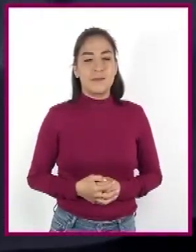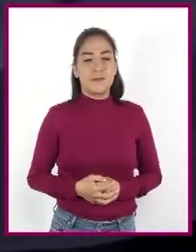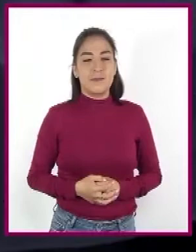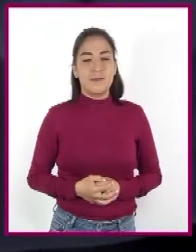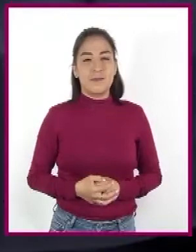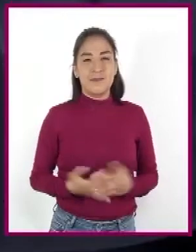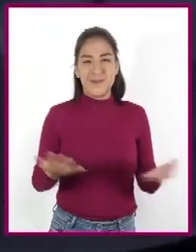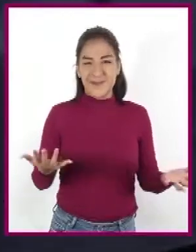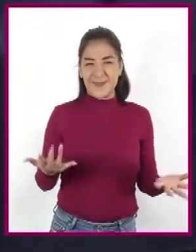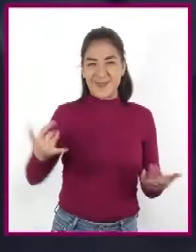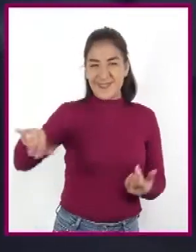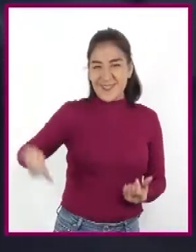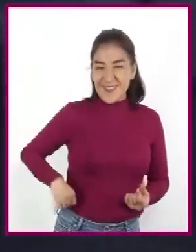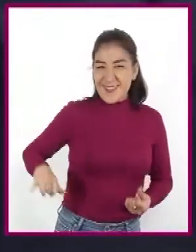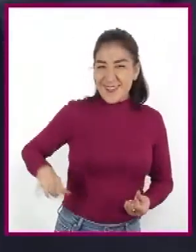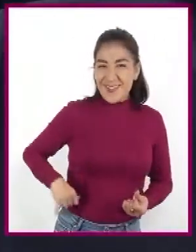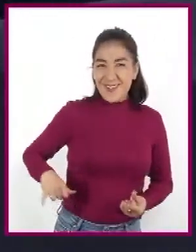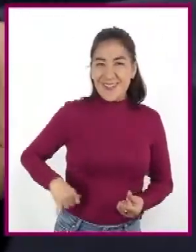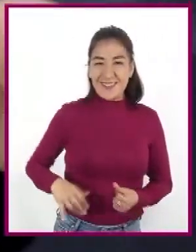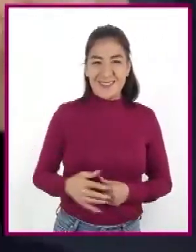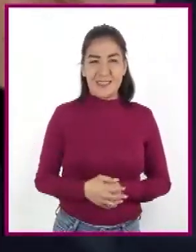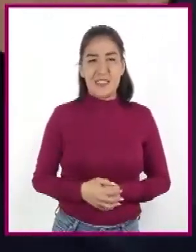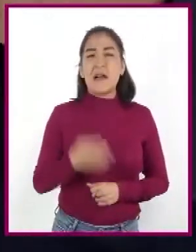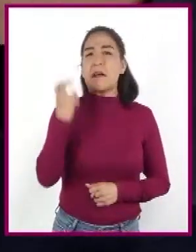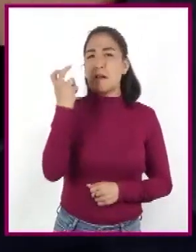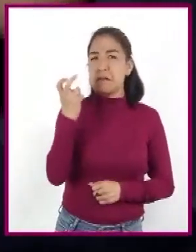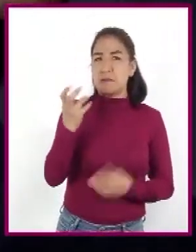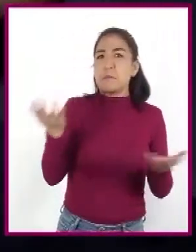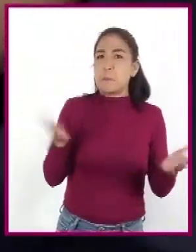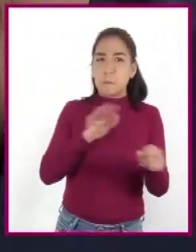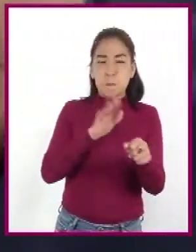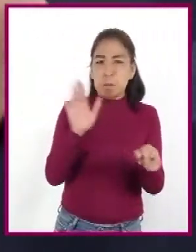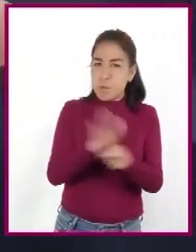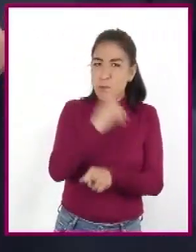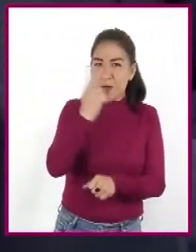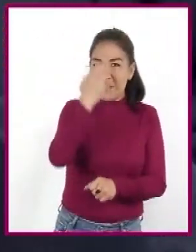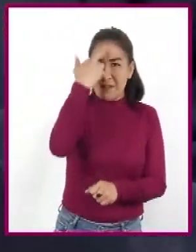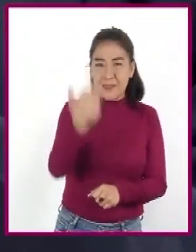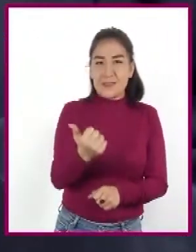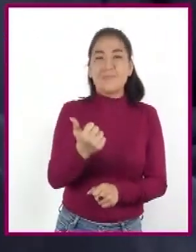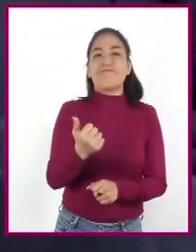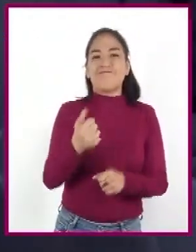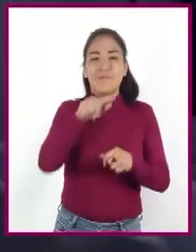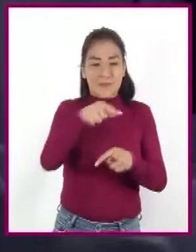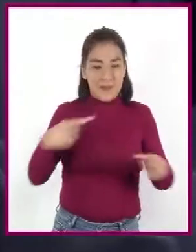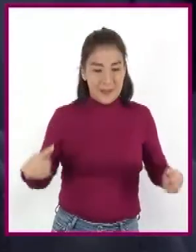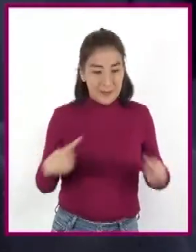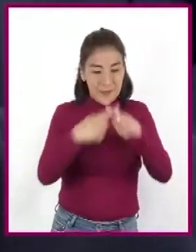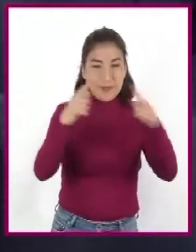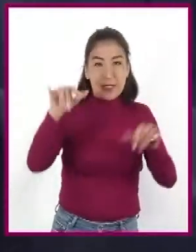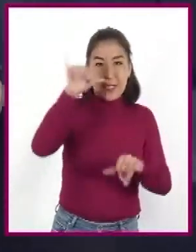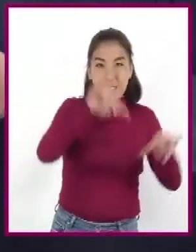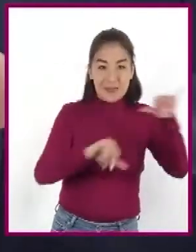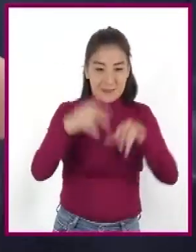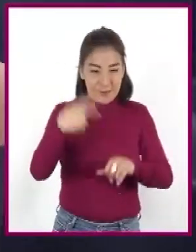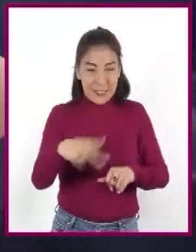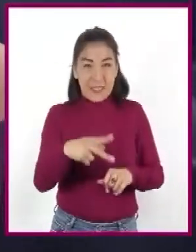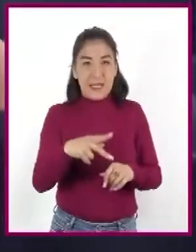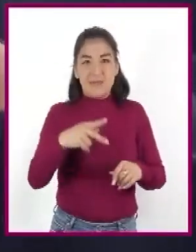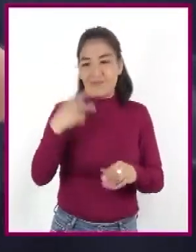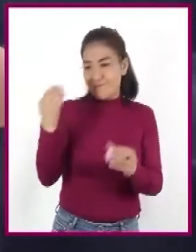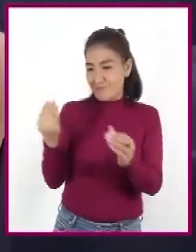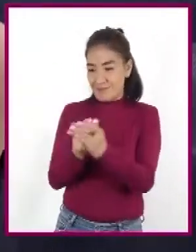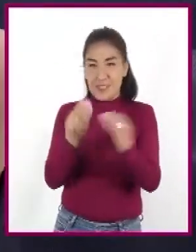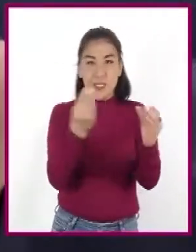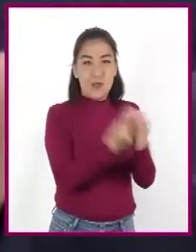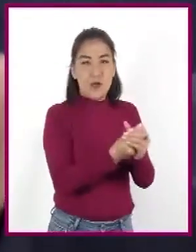¡Qué interesante! Esto ocurre porque se produce una reacción química entre estas dos sustancias. El